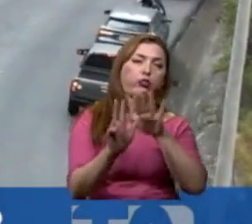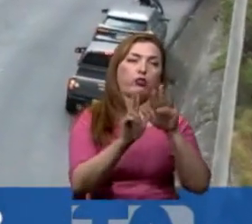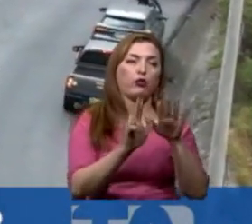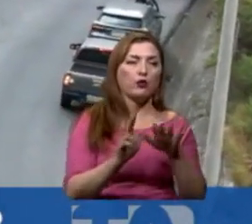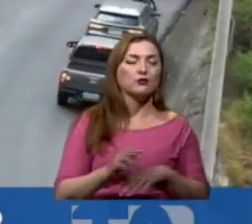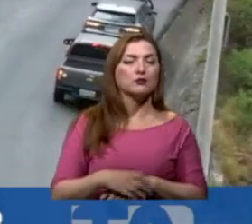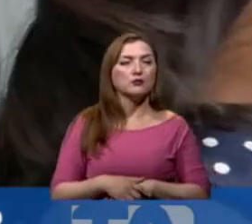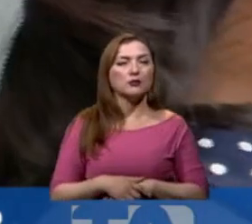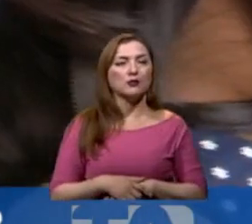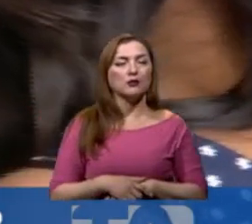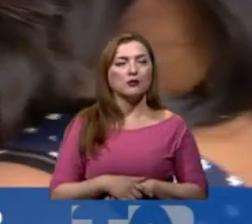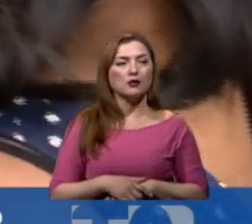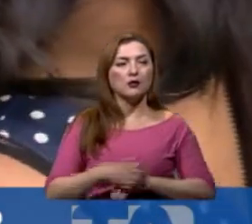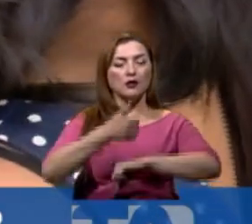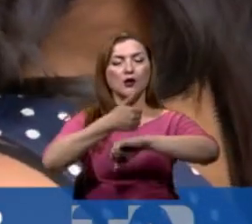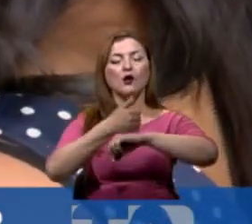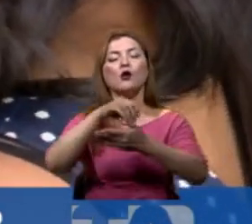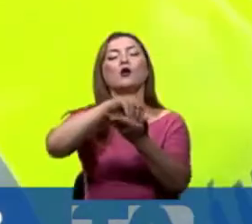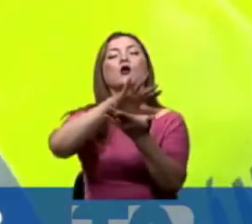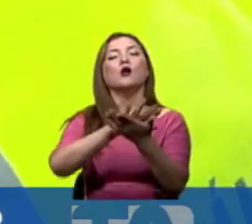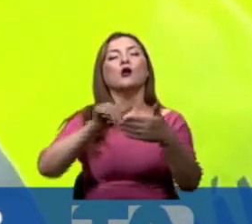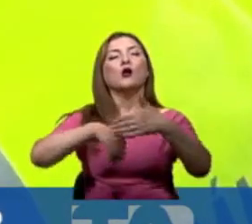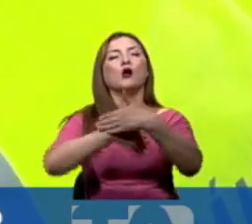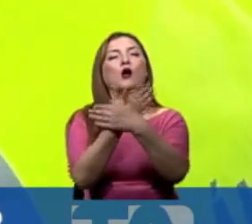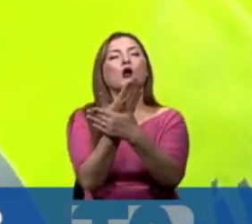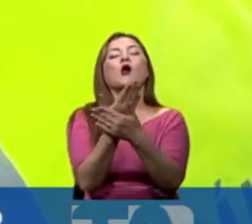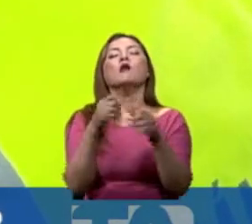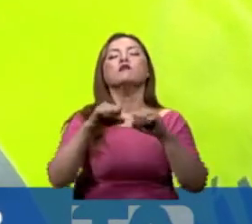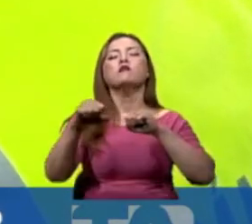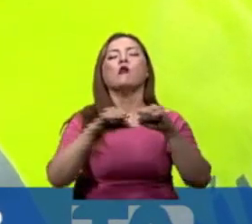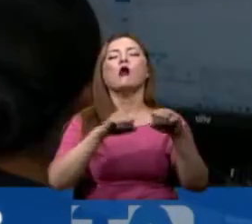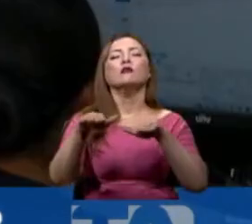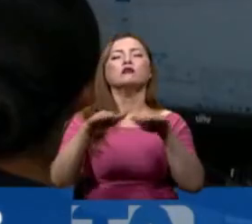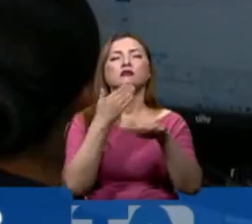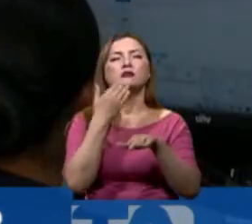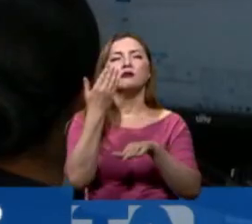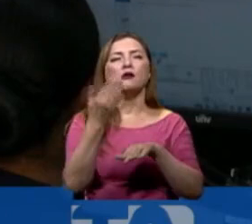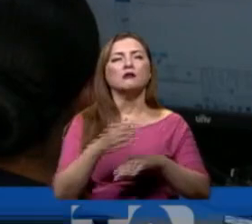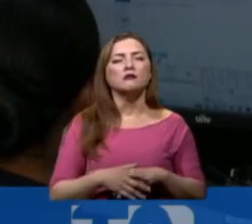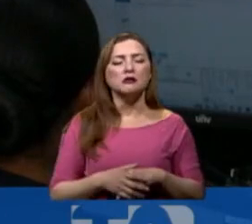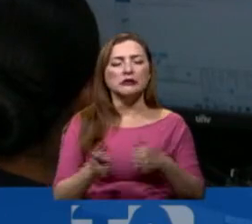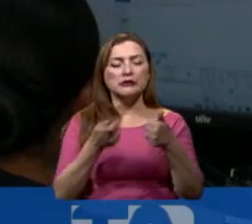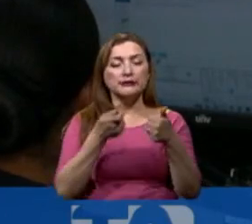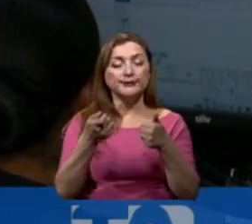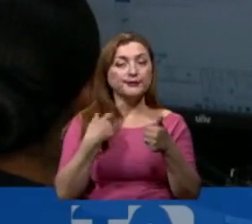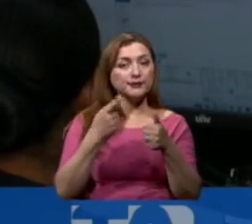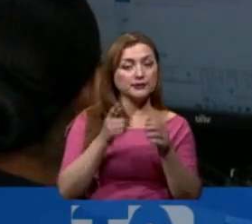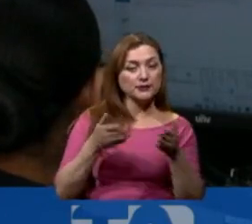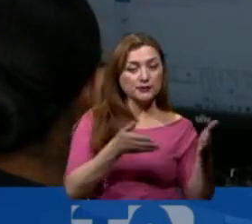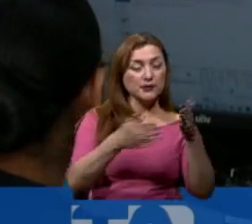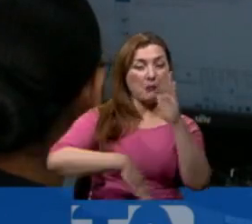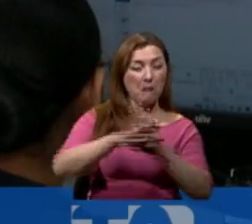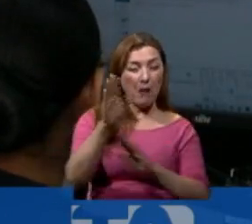duraron 8 horas o más, las autoridades implementaron nuevas medidas de gestión de movilidad. Tenemos operativos en las calles, en las vías